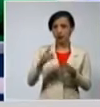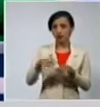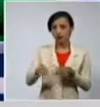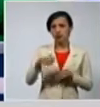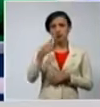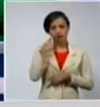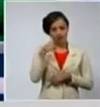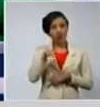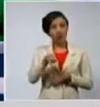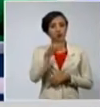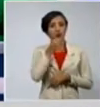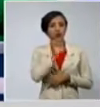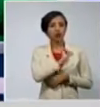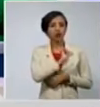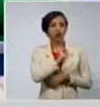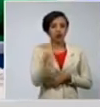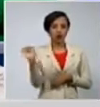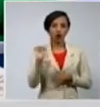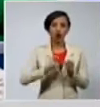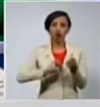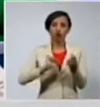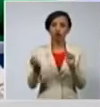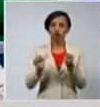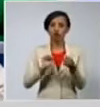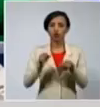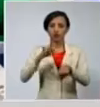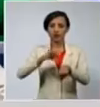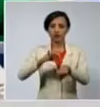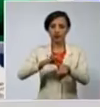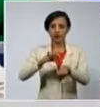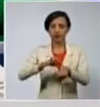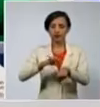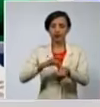lograr el control de la enfermedad.